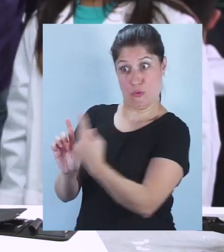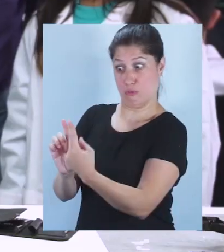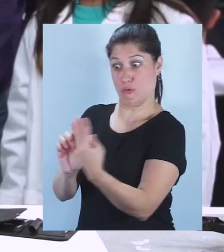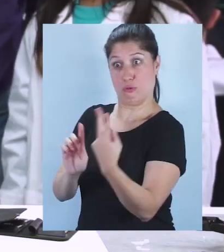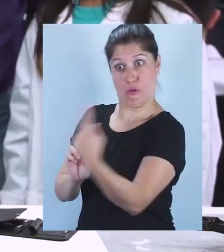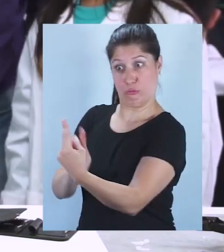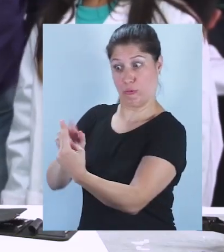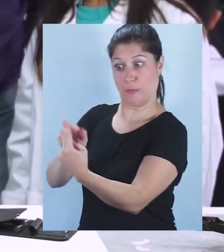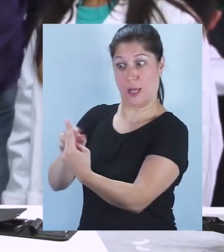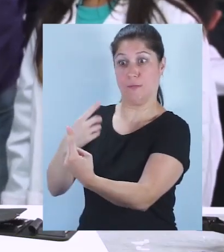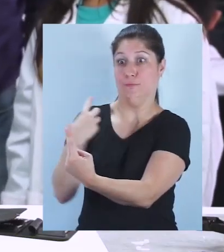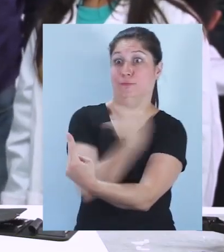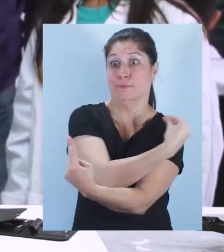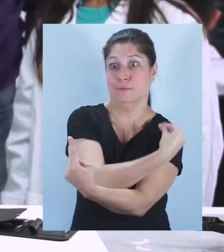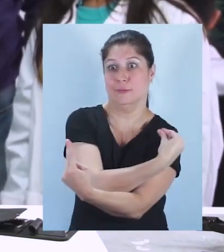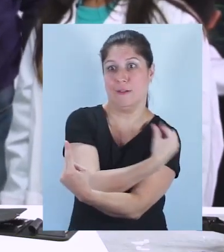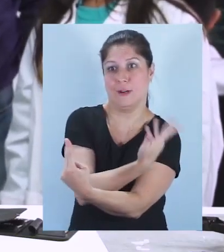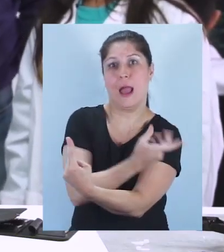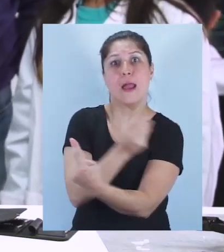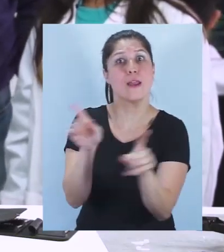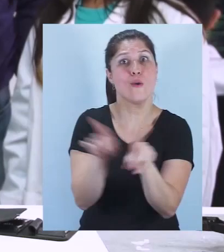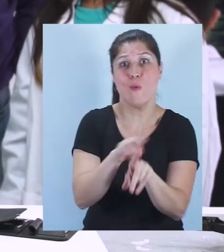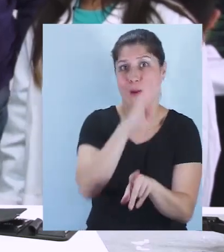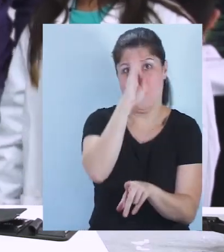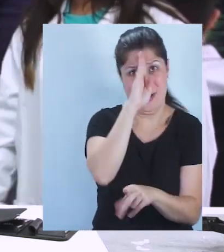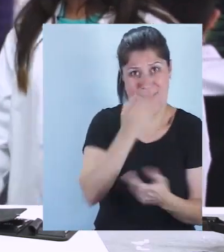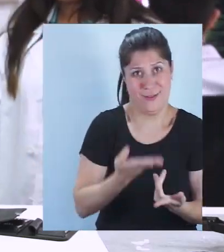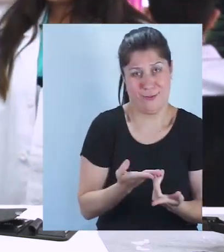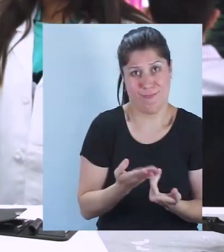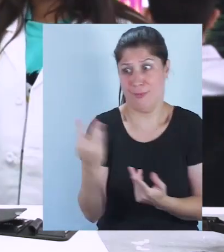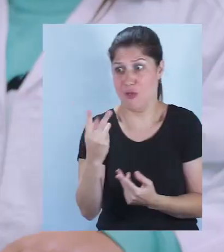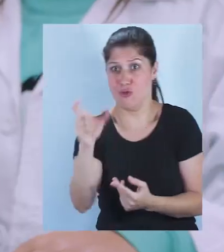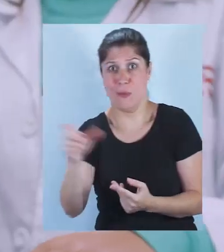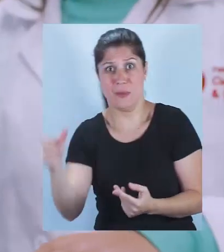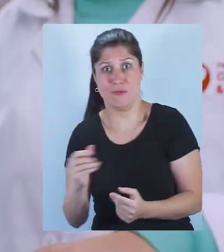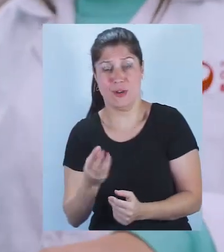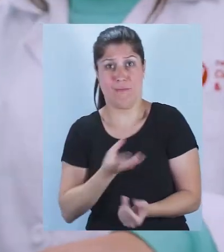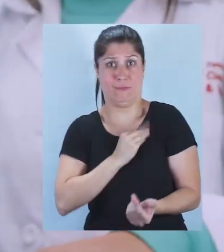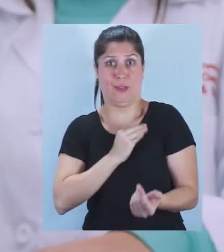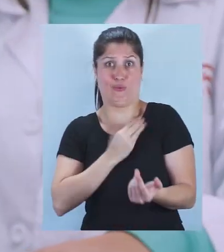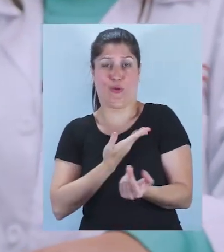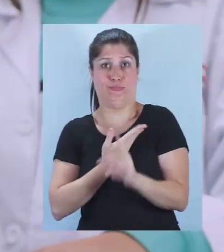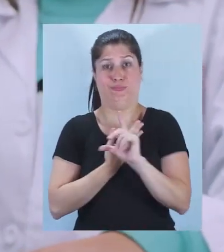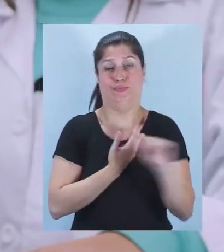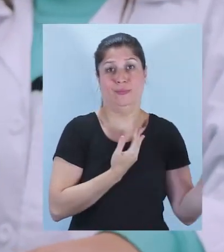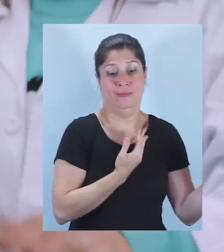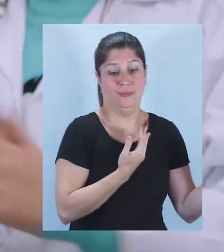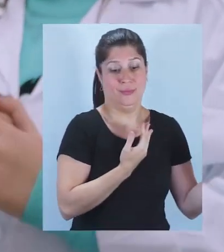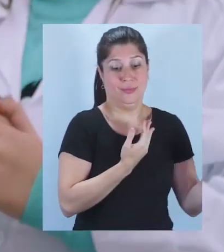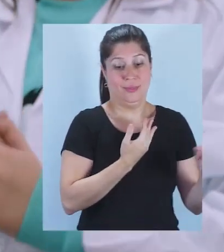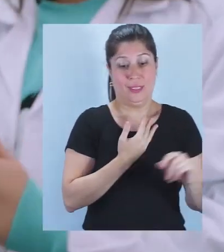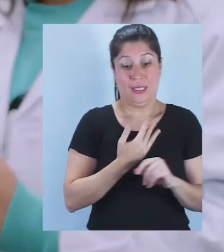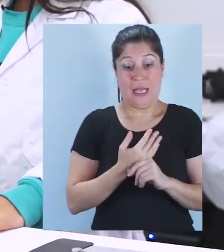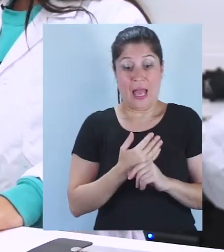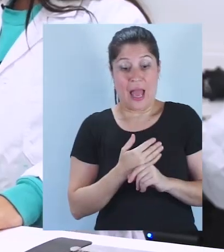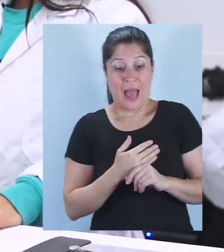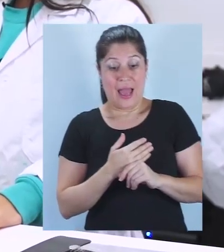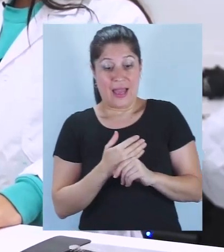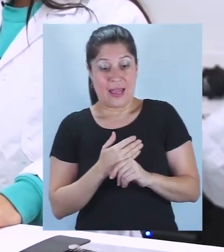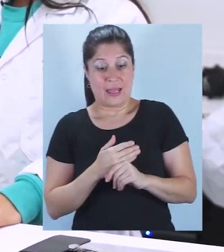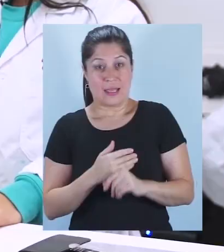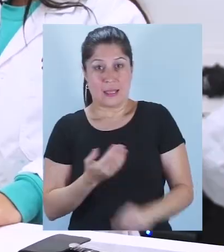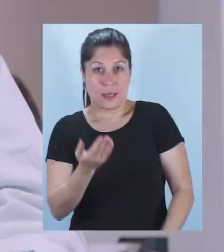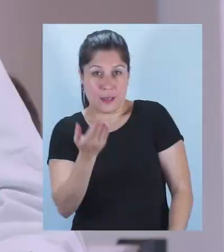arcar. Es como un perrito. Es como un perrito, ¿viste? Hay dos personas y se asustó. Ven, llámala, llámala,